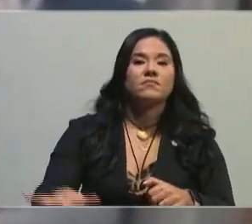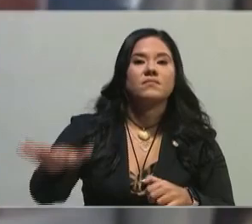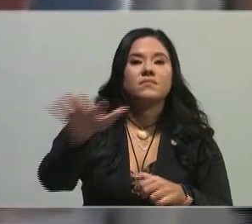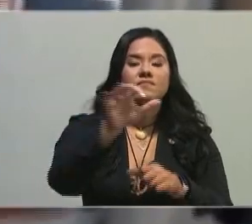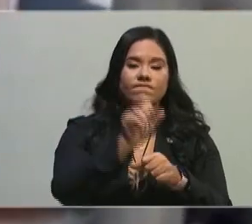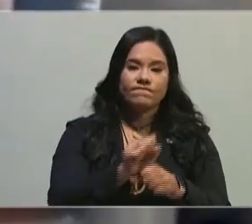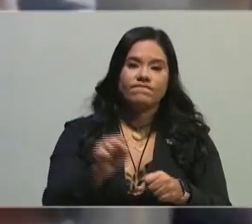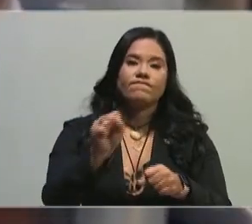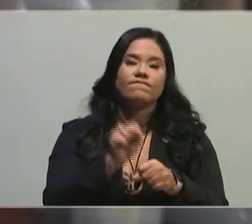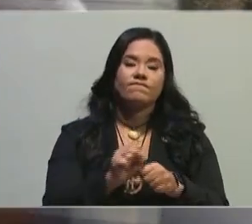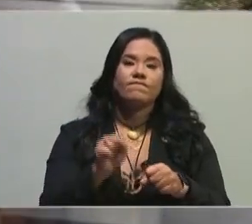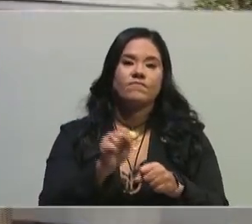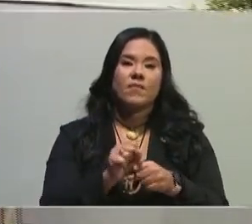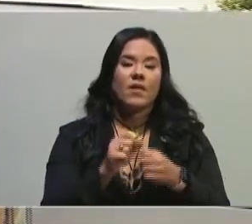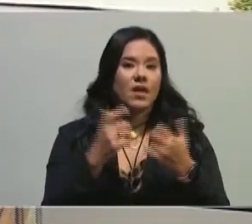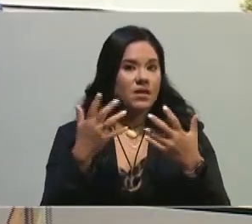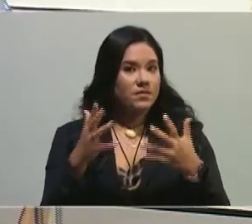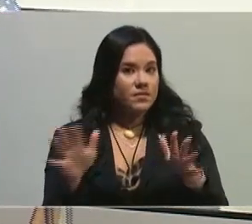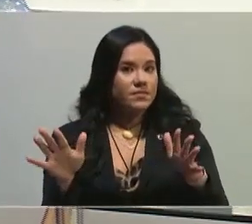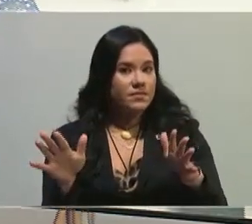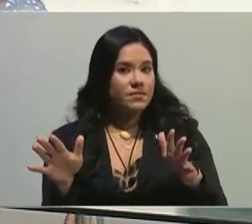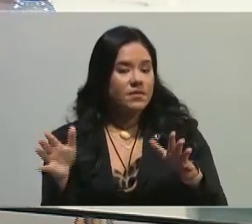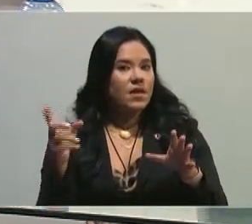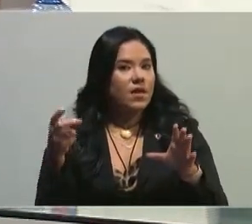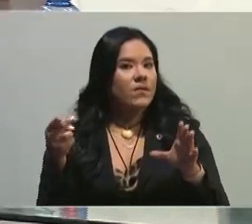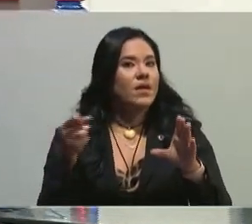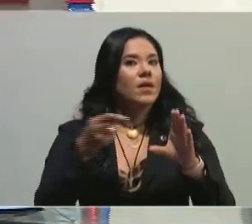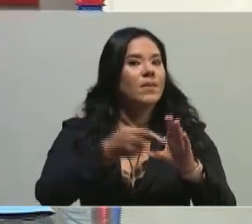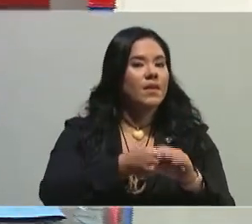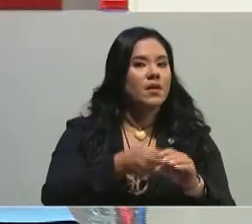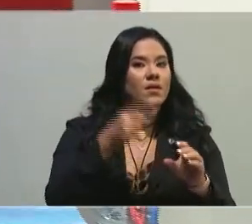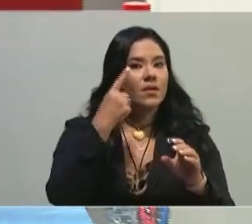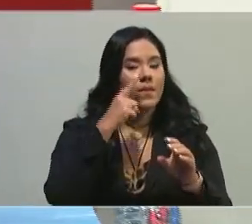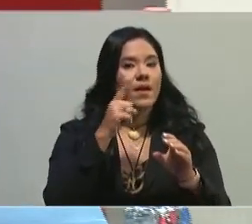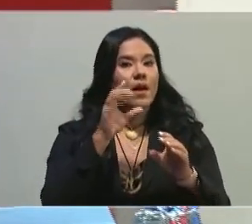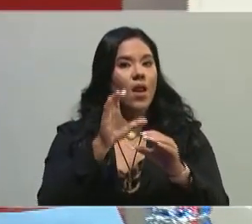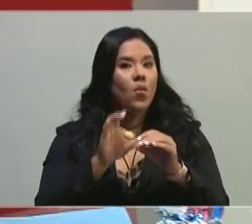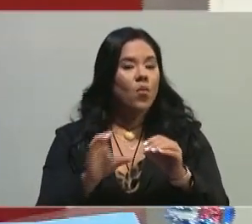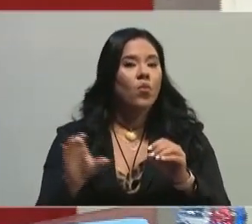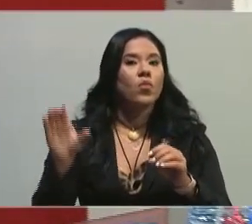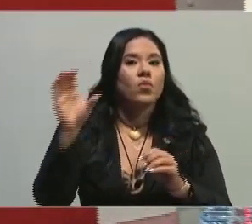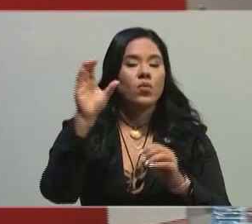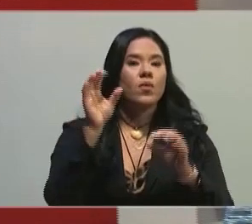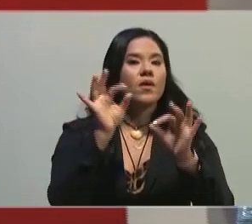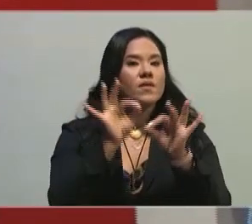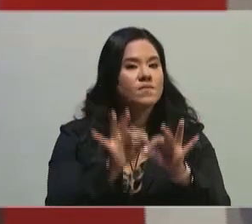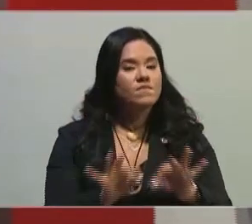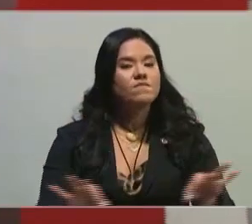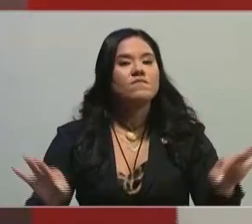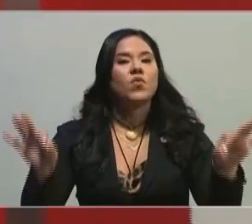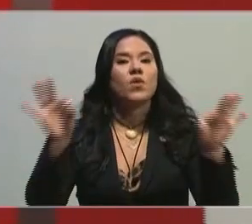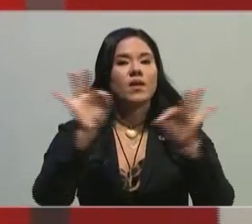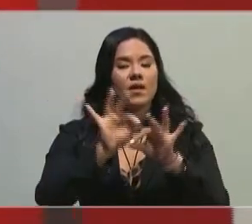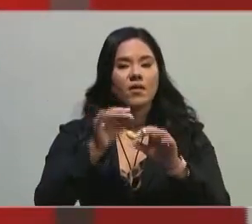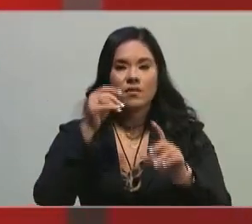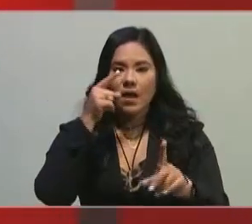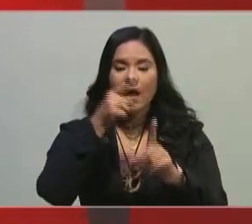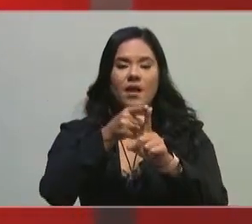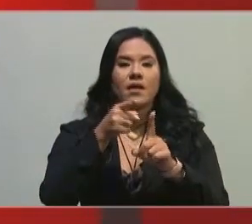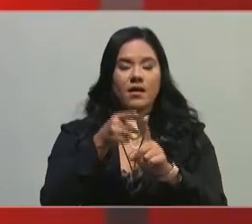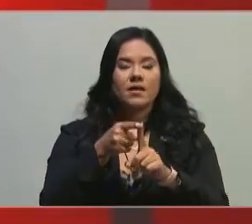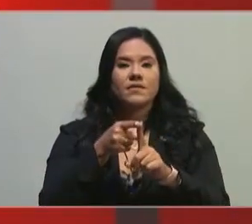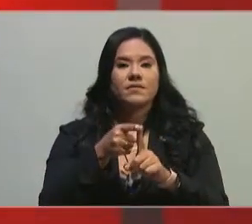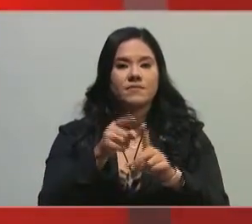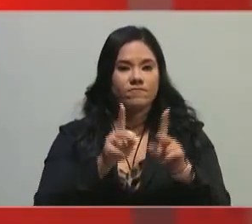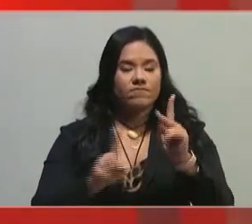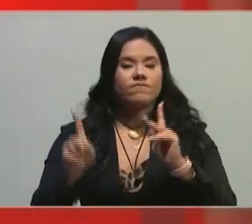en Cristo Rey pues ya invertir en la cultura es muy importante a través de la casa de la cultura que casualmente